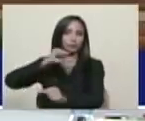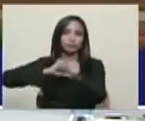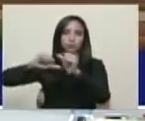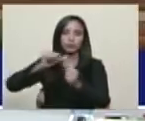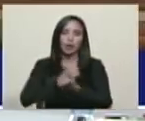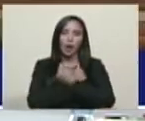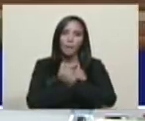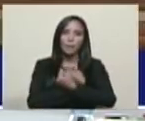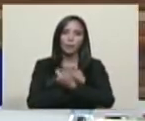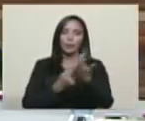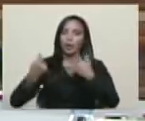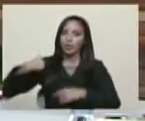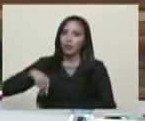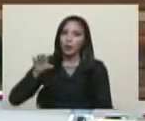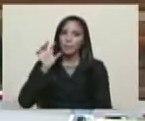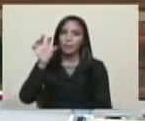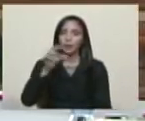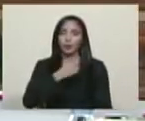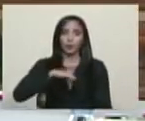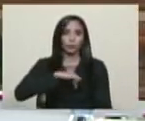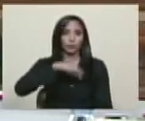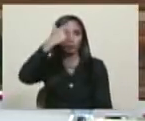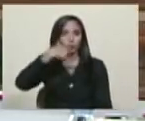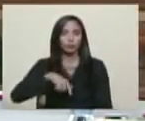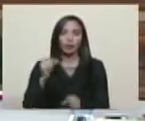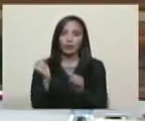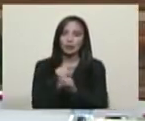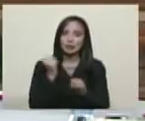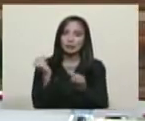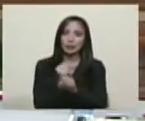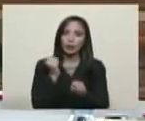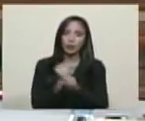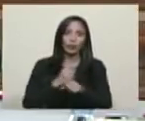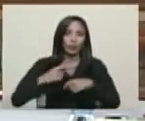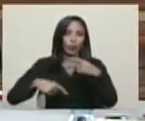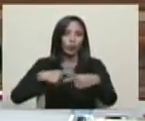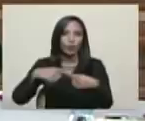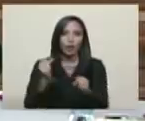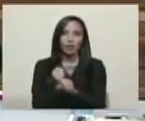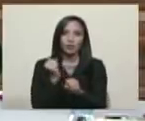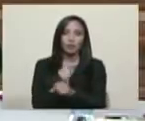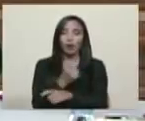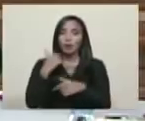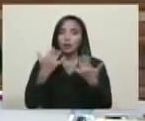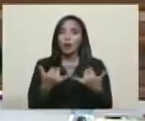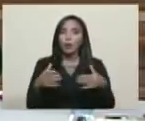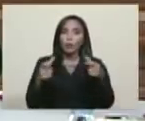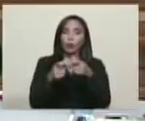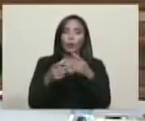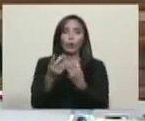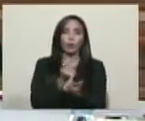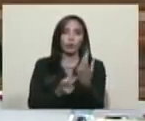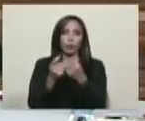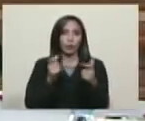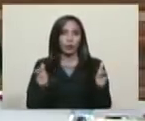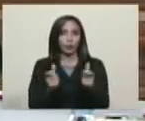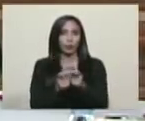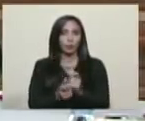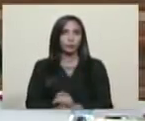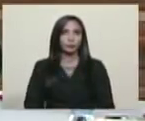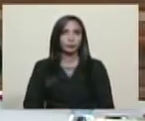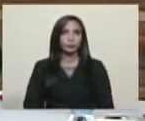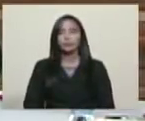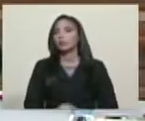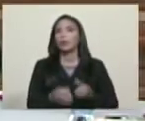tener patria. Y nosotros estamos, miren, trabajo y más trabajo. Estamos en el equipo económico, todo el